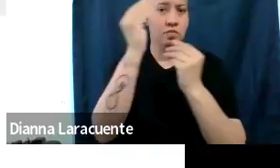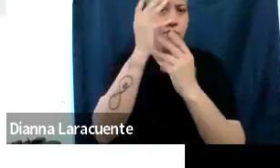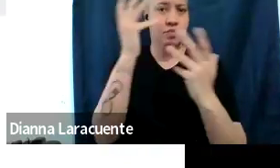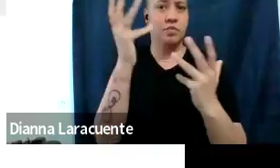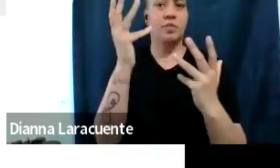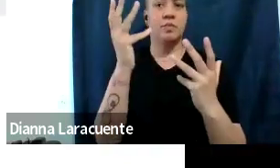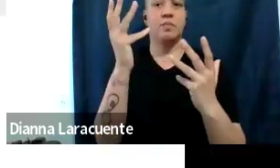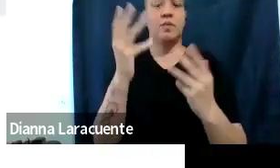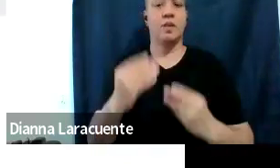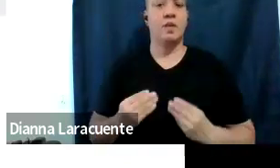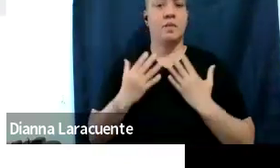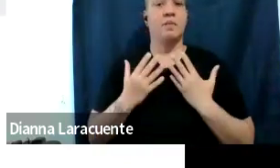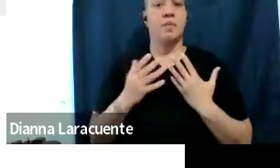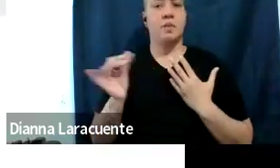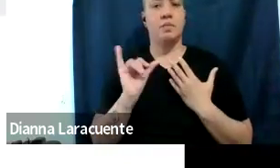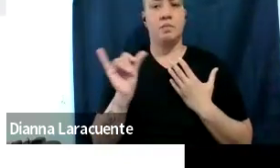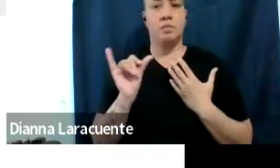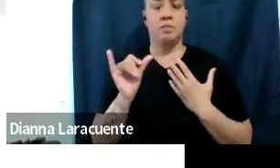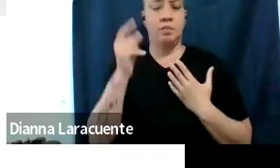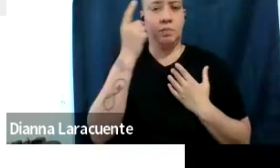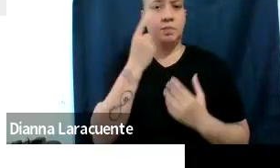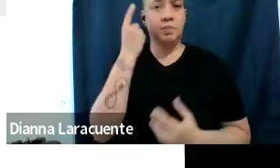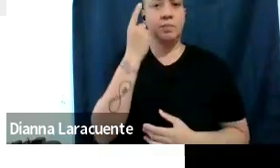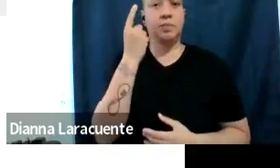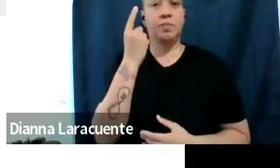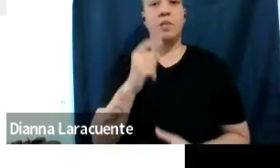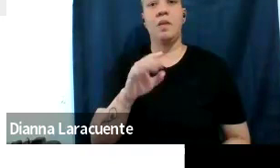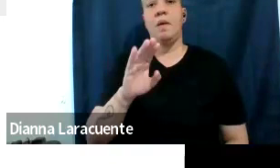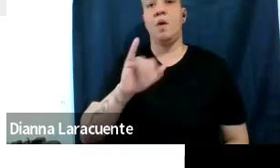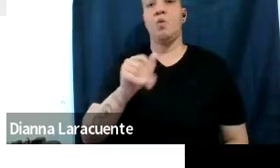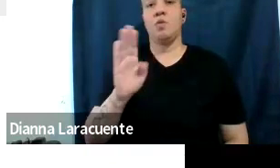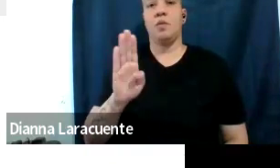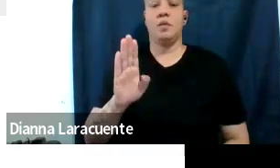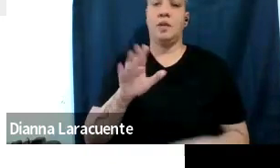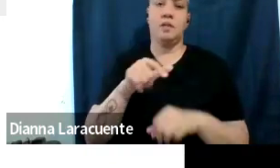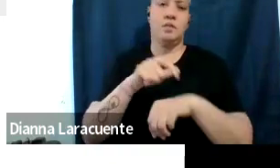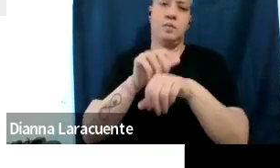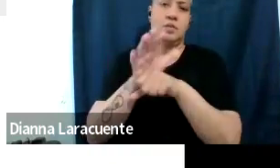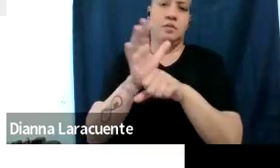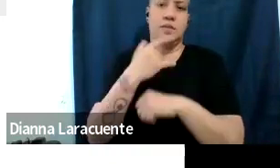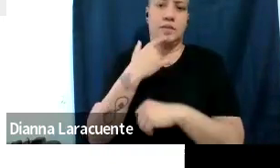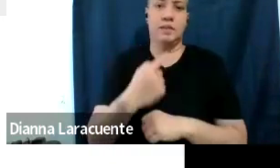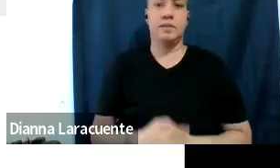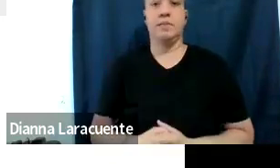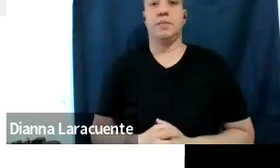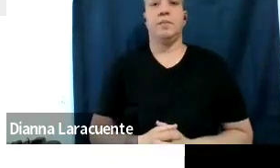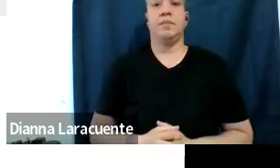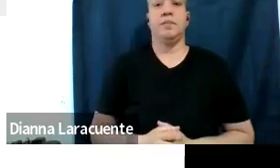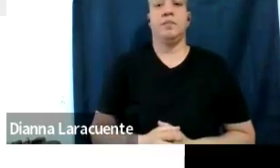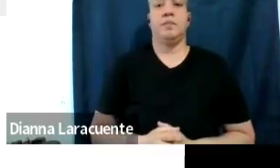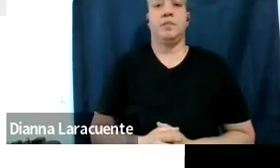patronal, inspirado también en los pensamientos de Valdoriotti, que no me va a dar tiempo decirla.